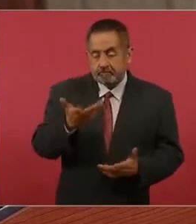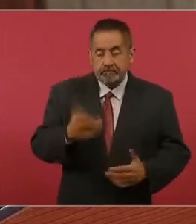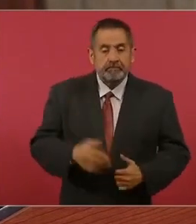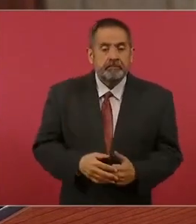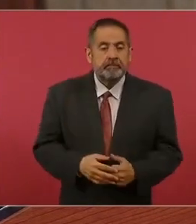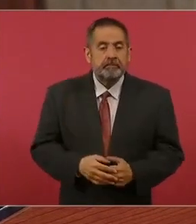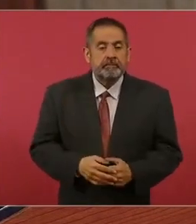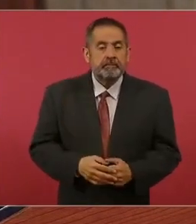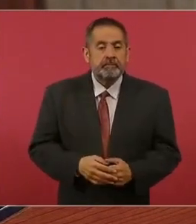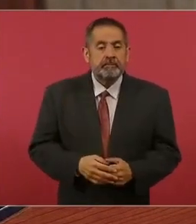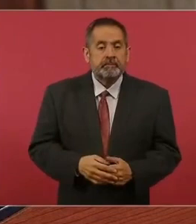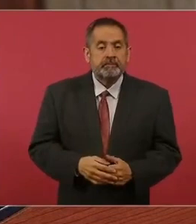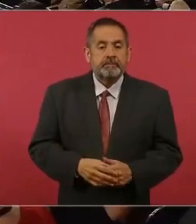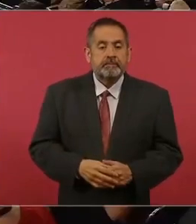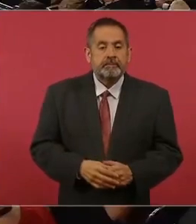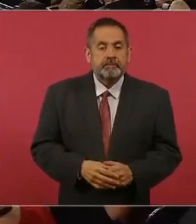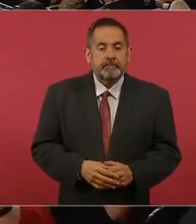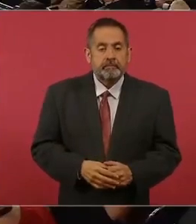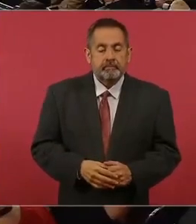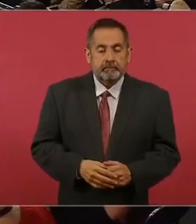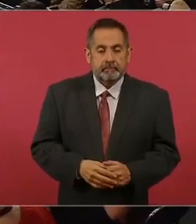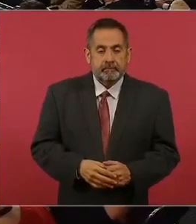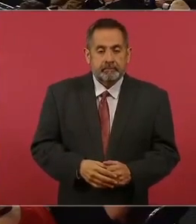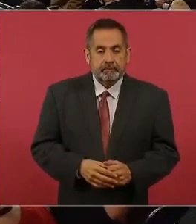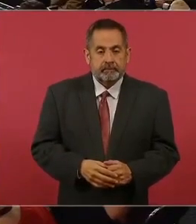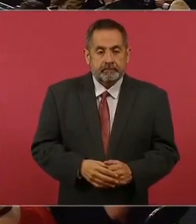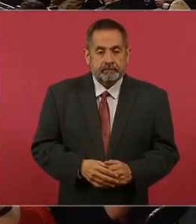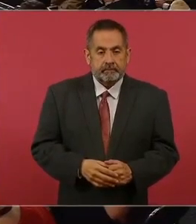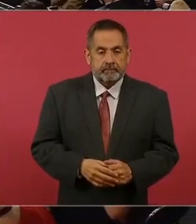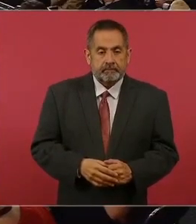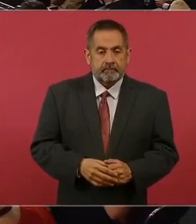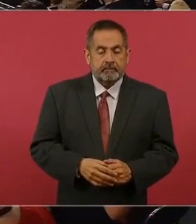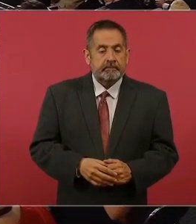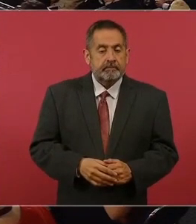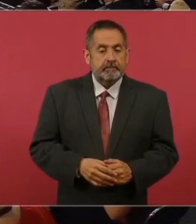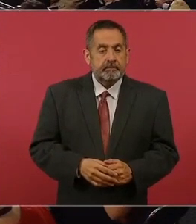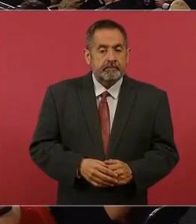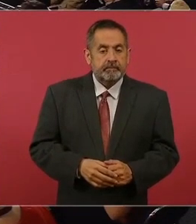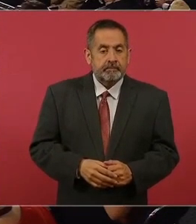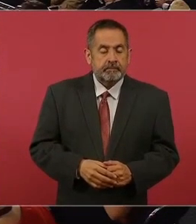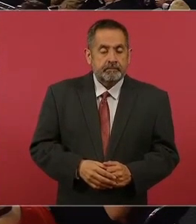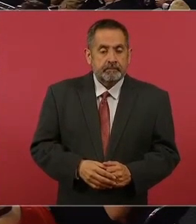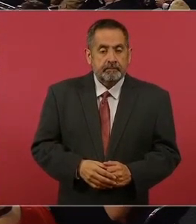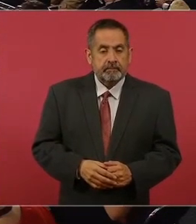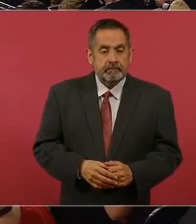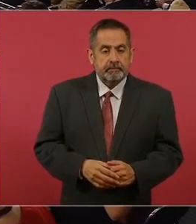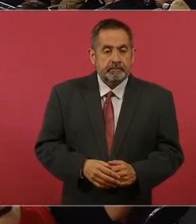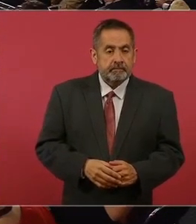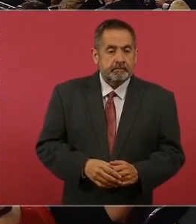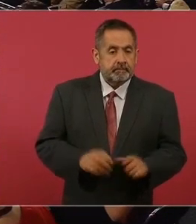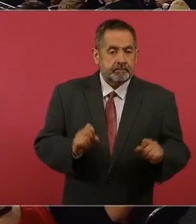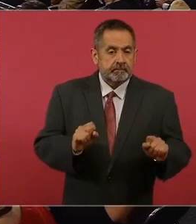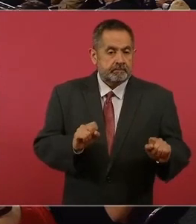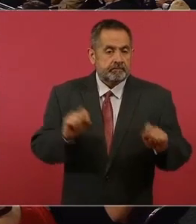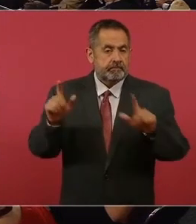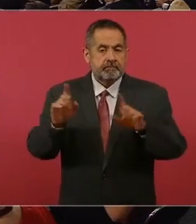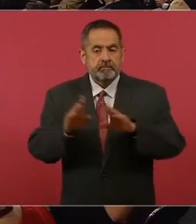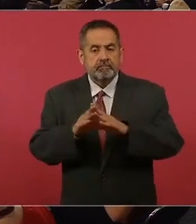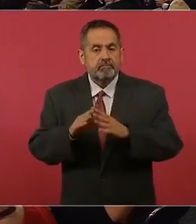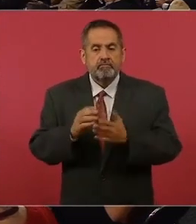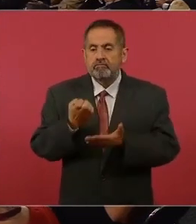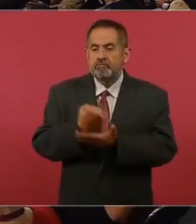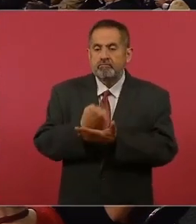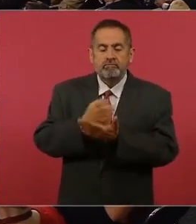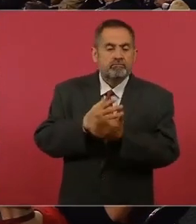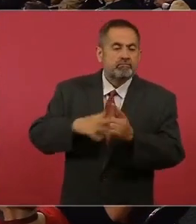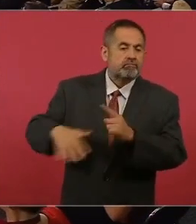Ahora vamos a la economía de la mesa. Síguele.